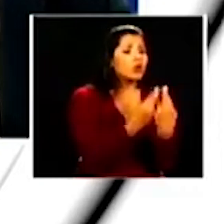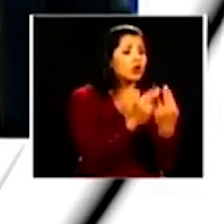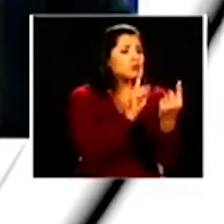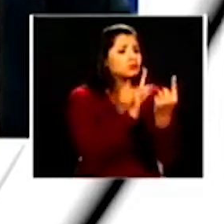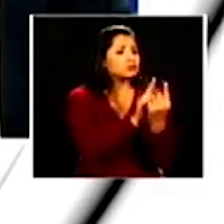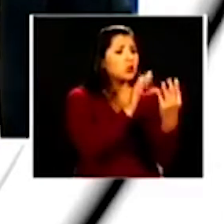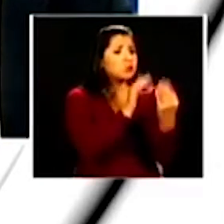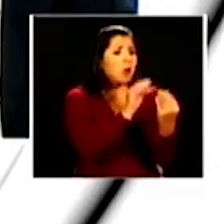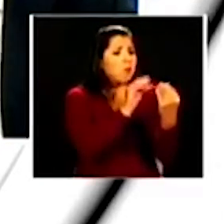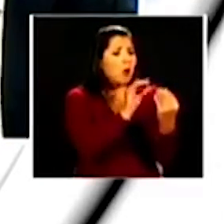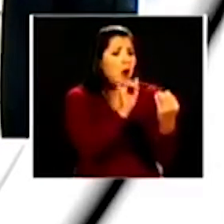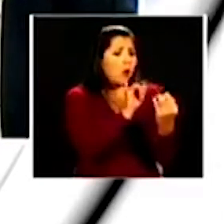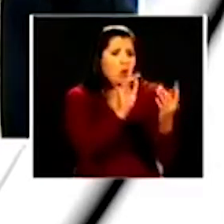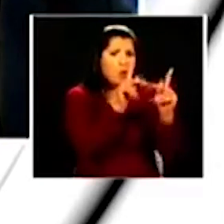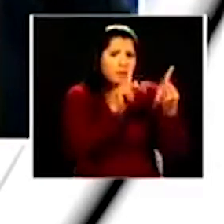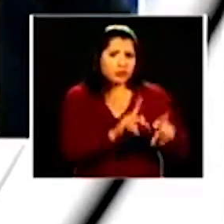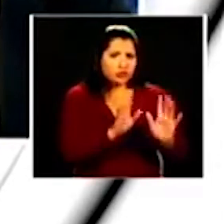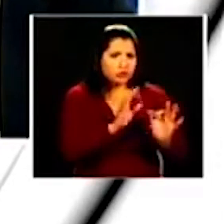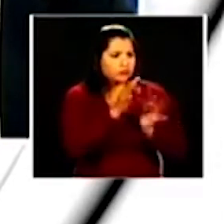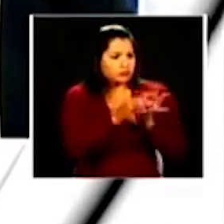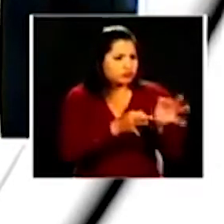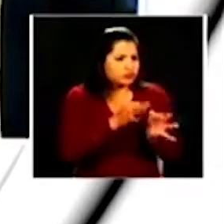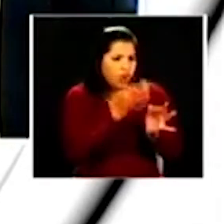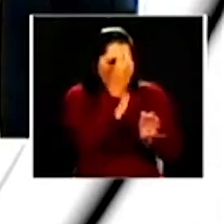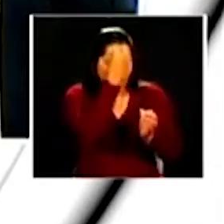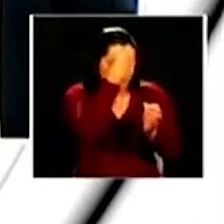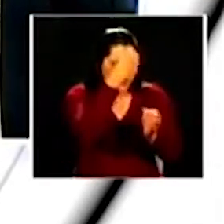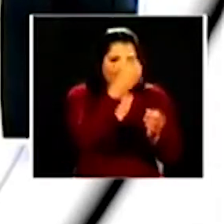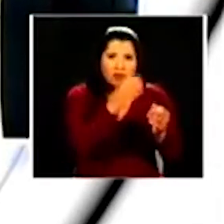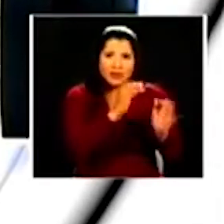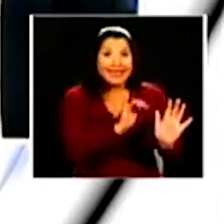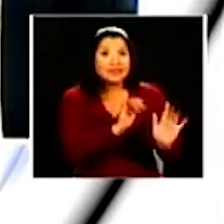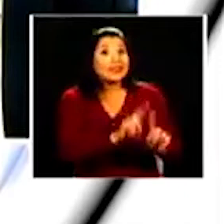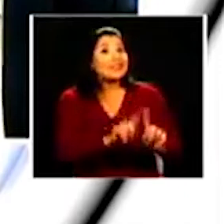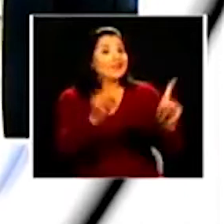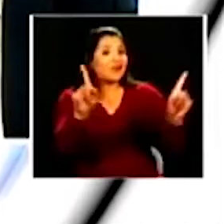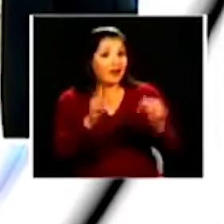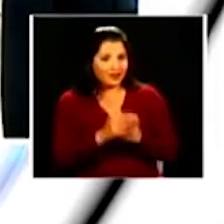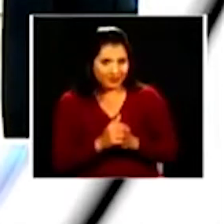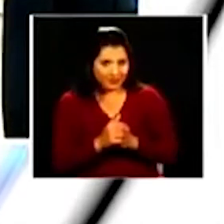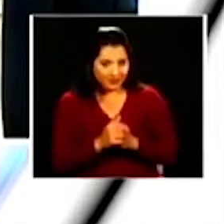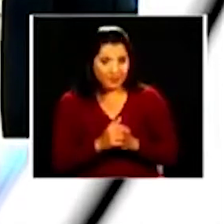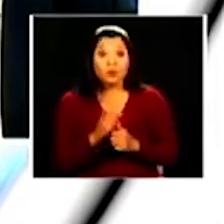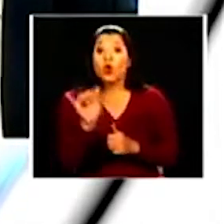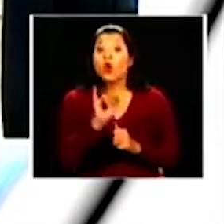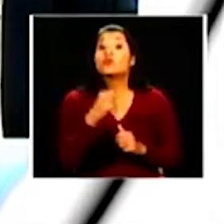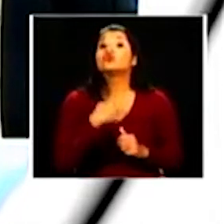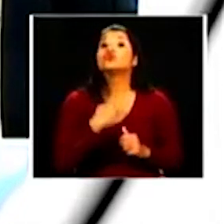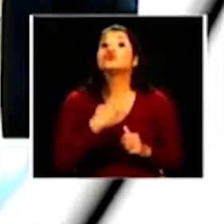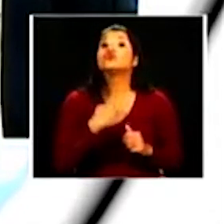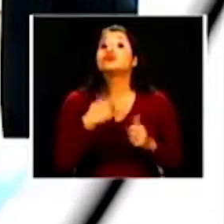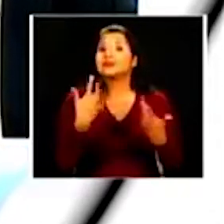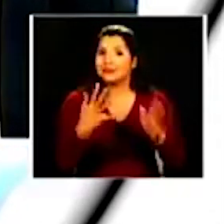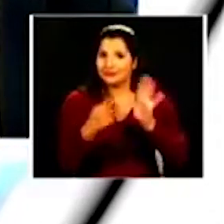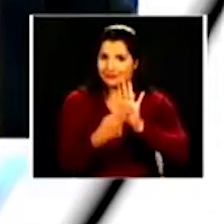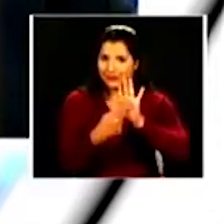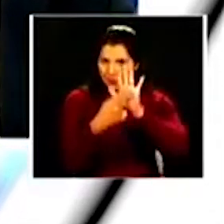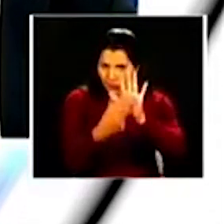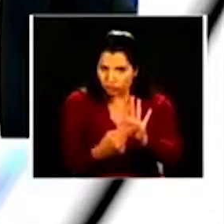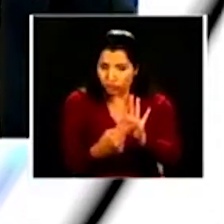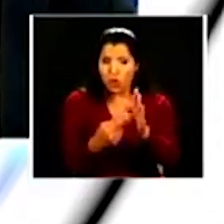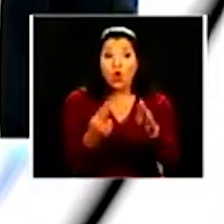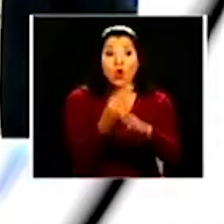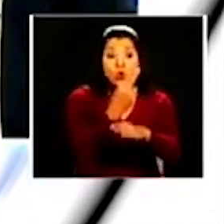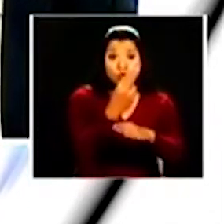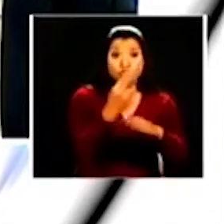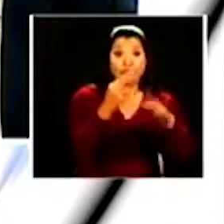actores ciudadanos y ponerle claras las posiciones. Es ahí donde, como ya ha quedado demostrado, se han utilizado recintos religiosos